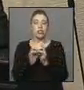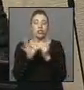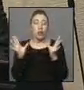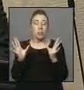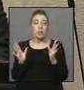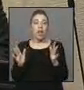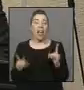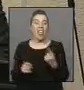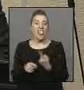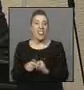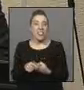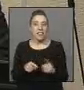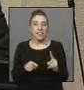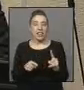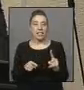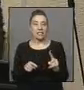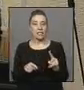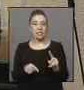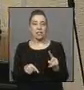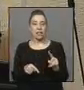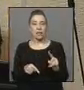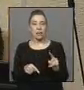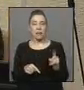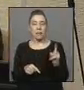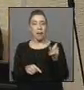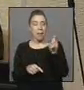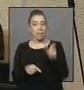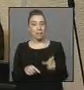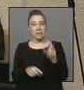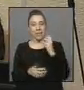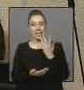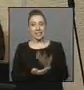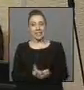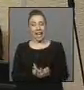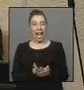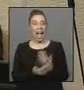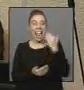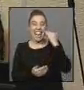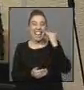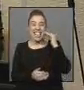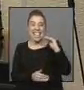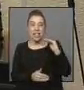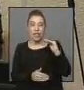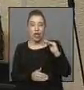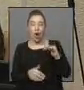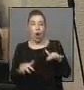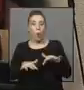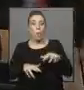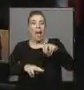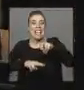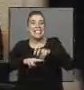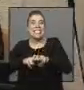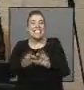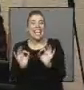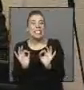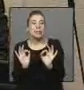diferencia entre estar un niño en una silla